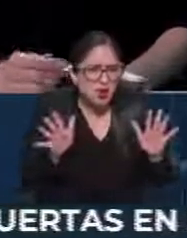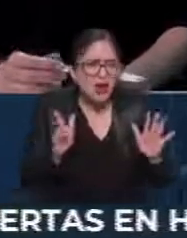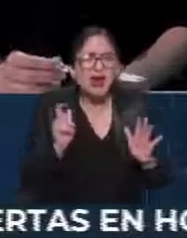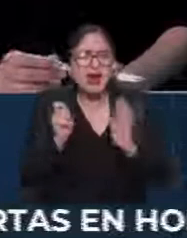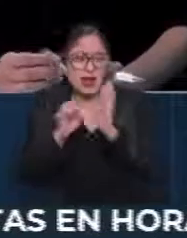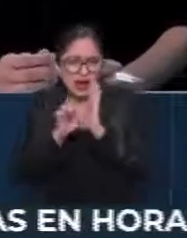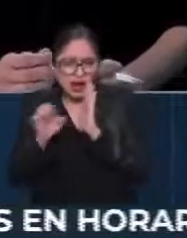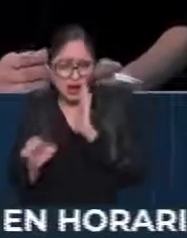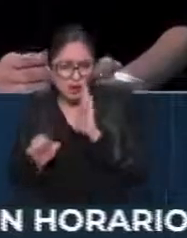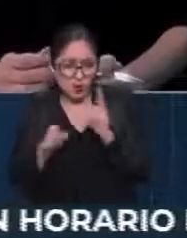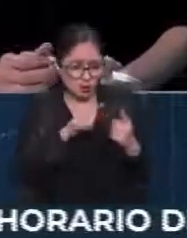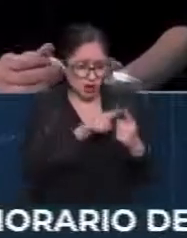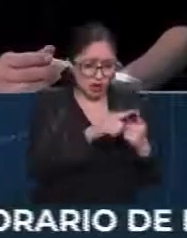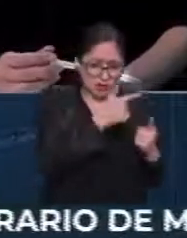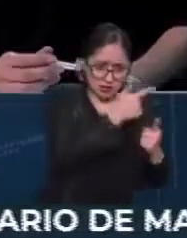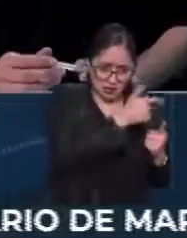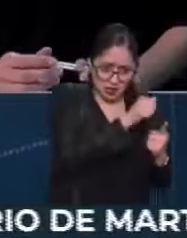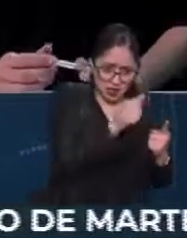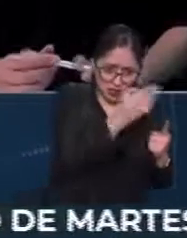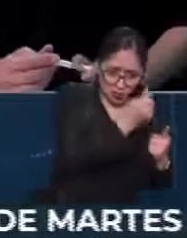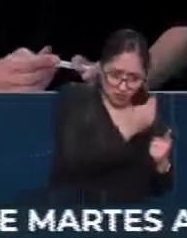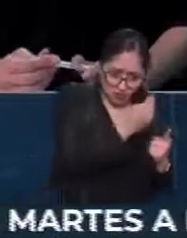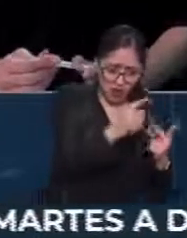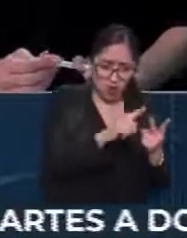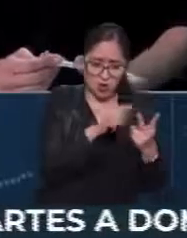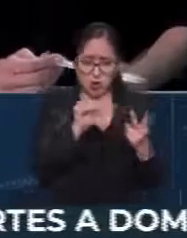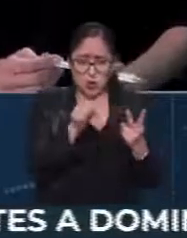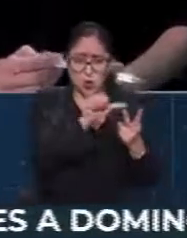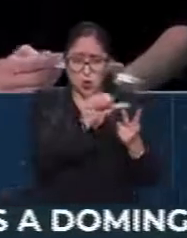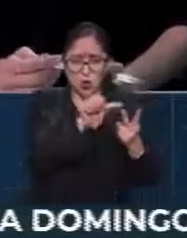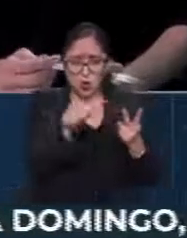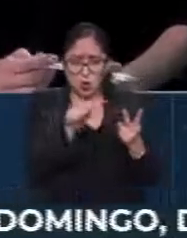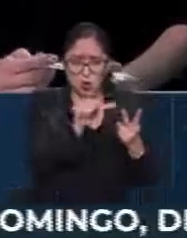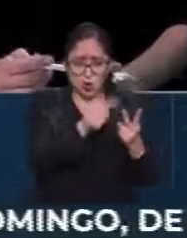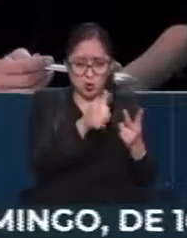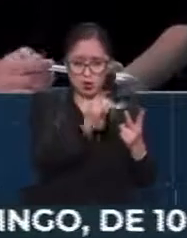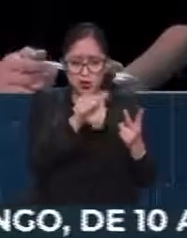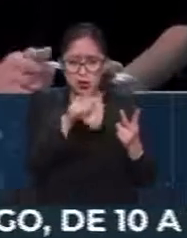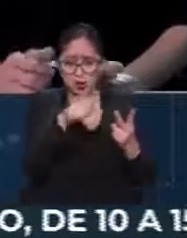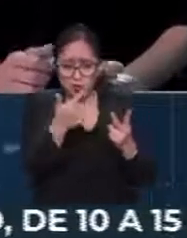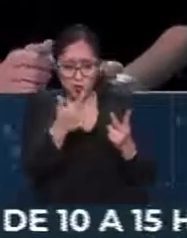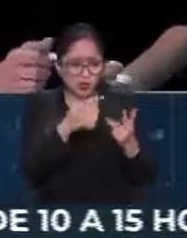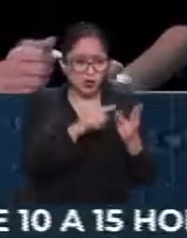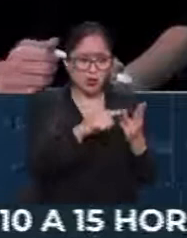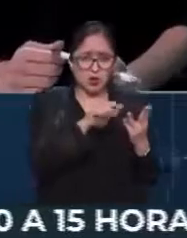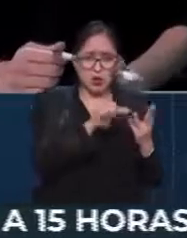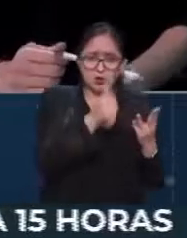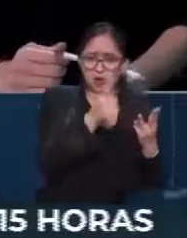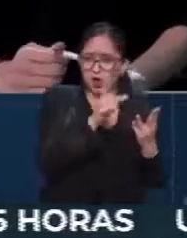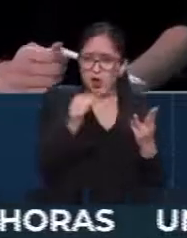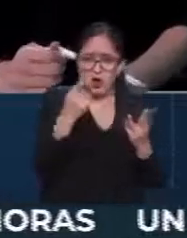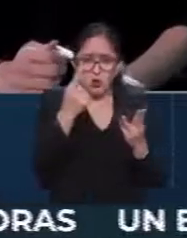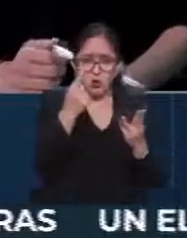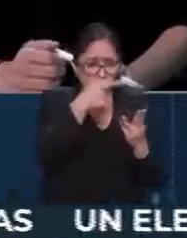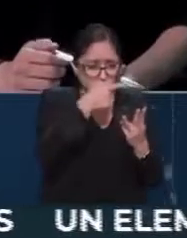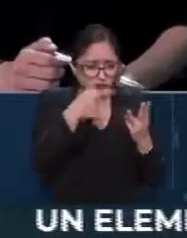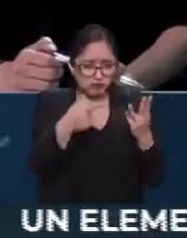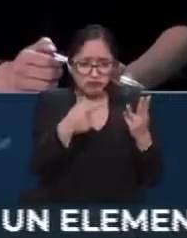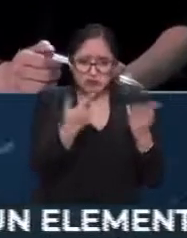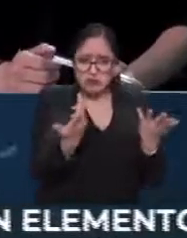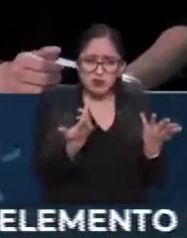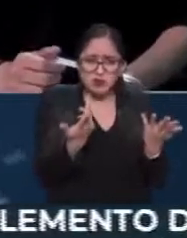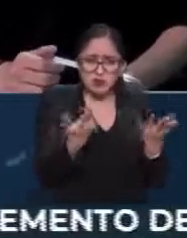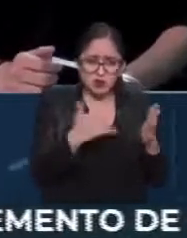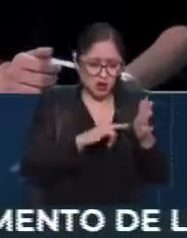7 a 9, otros van de 9 a 11, otros van de 11 a 1. ¿Cómo le hace un papá o una mamá para ir a las 7 y